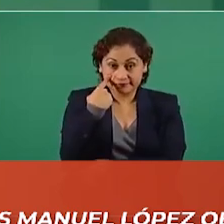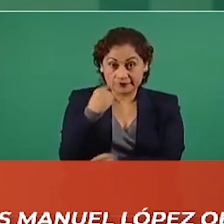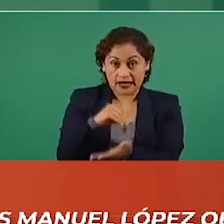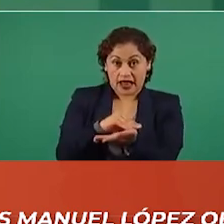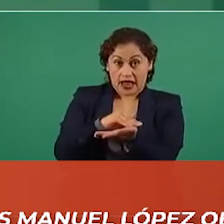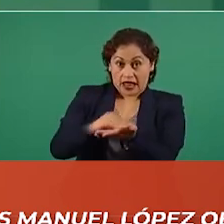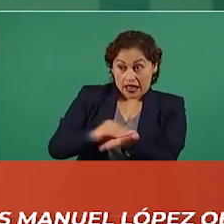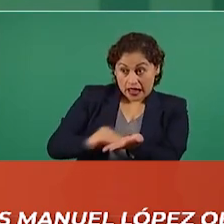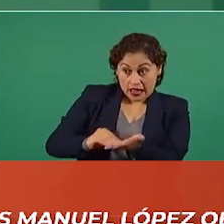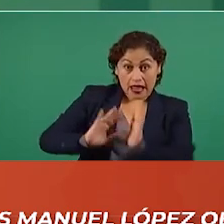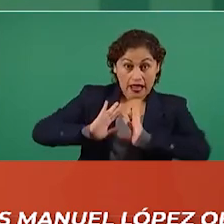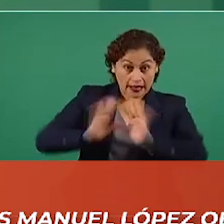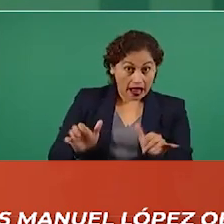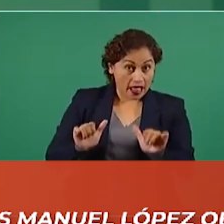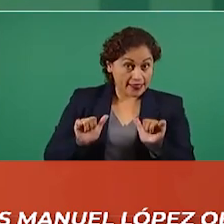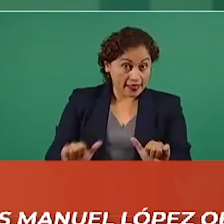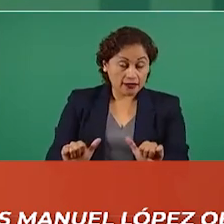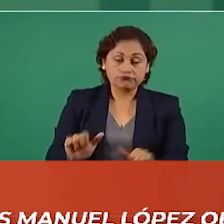favorable,